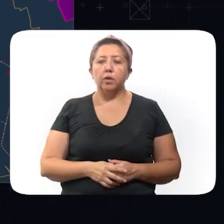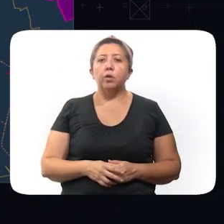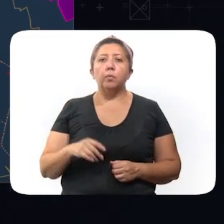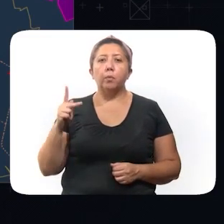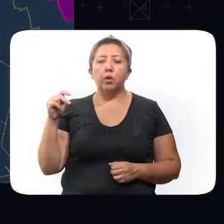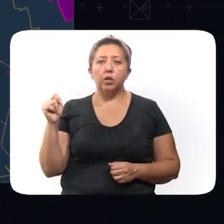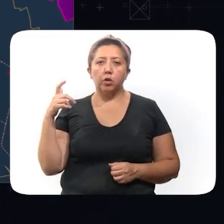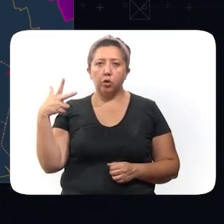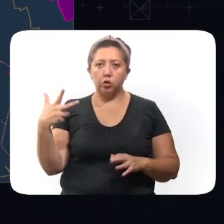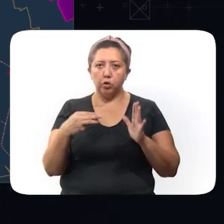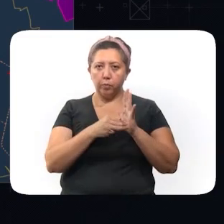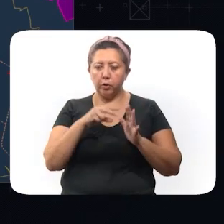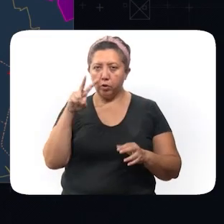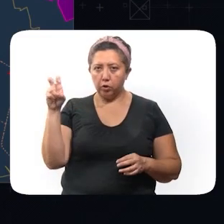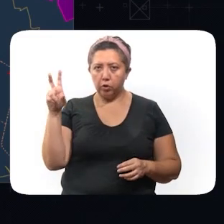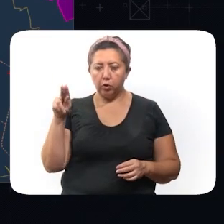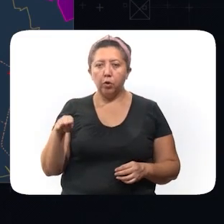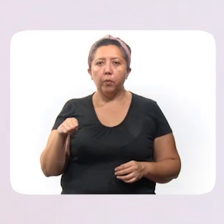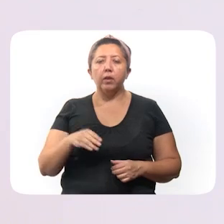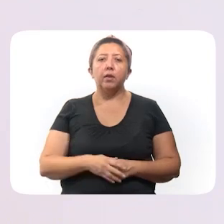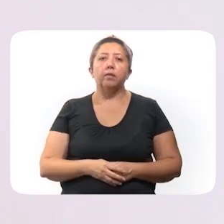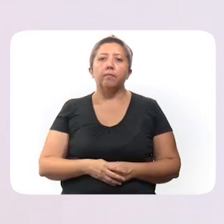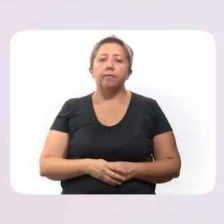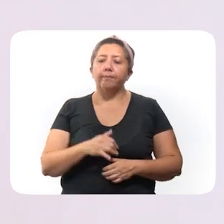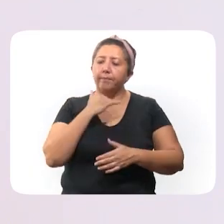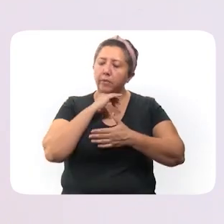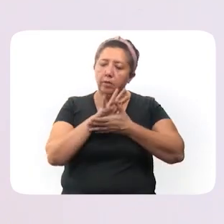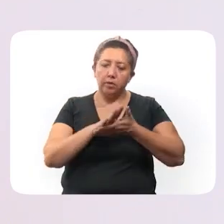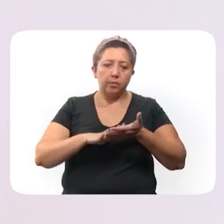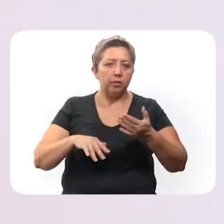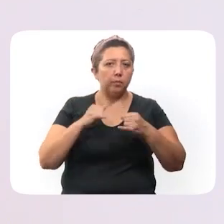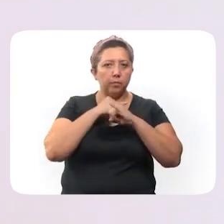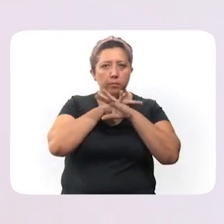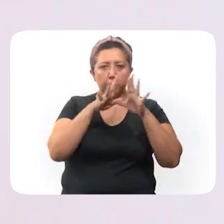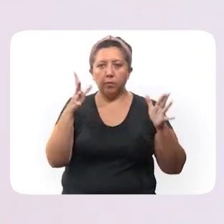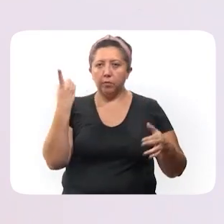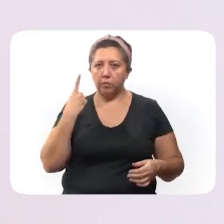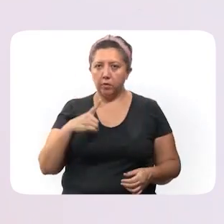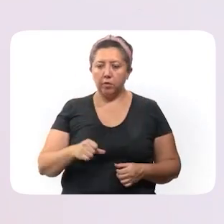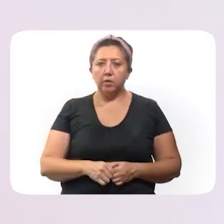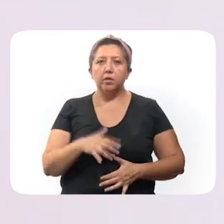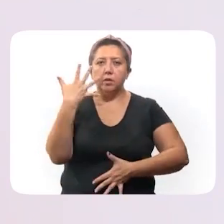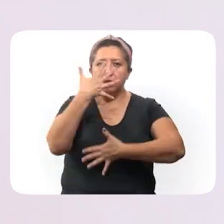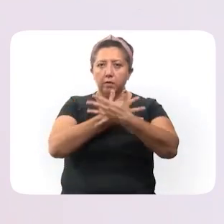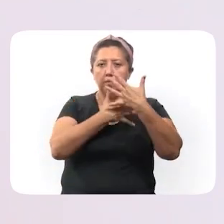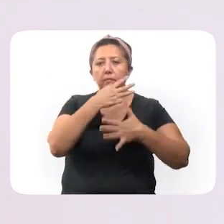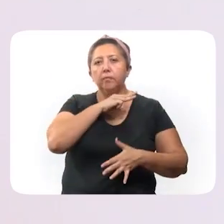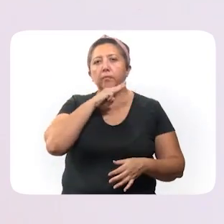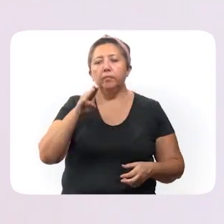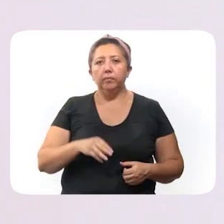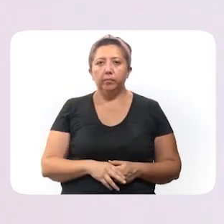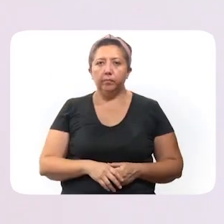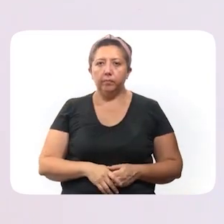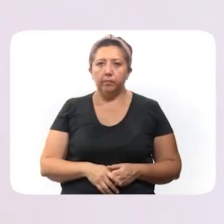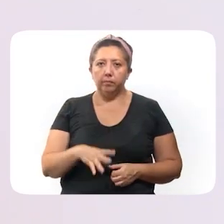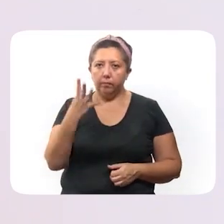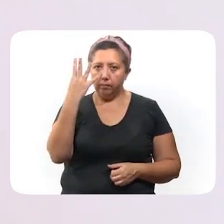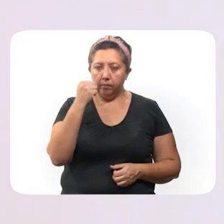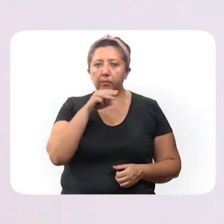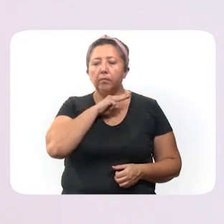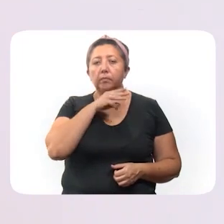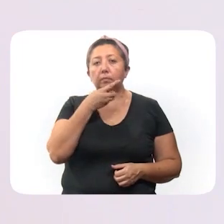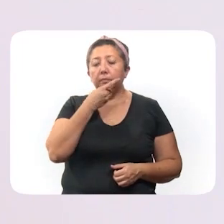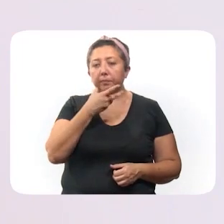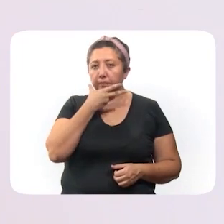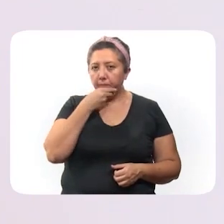en la zona poniente 8.290. Lamentablemente en este parte médico informamos de 15 fallecimientos, son 9 hombres